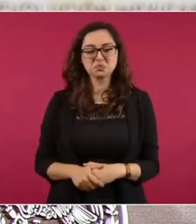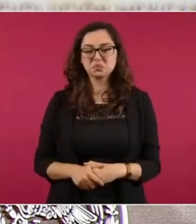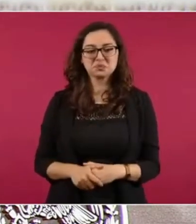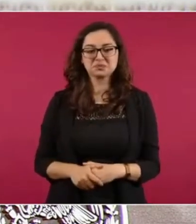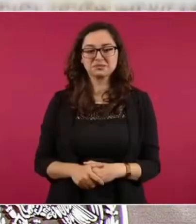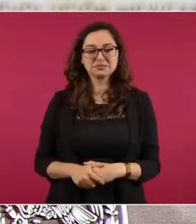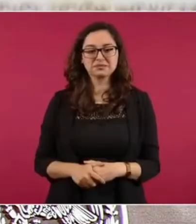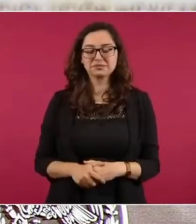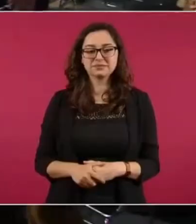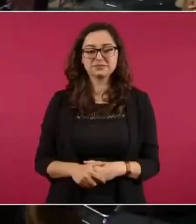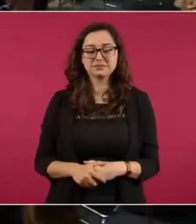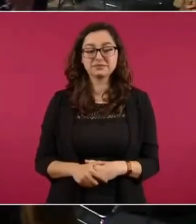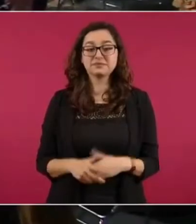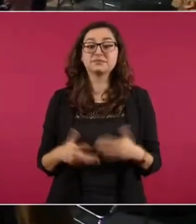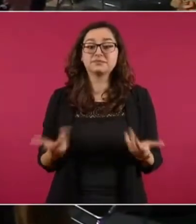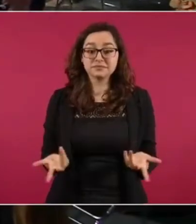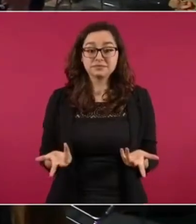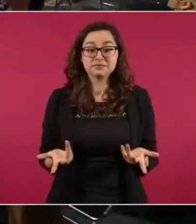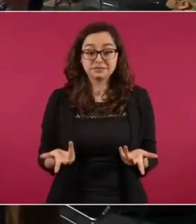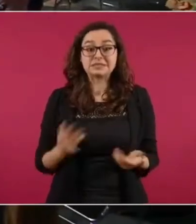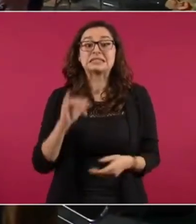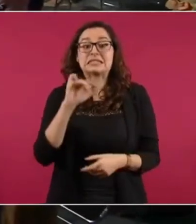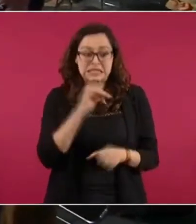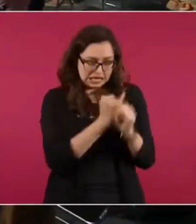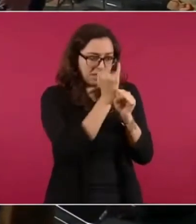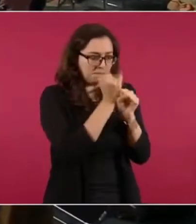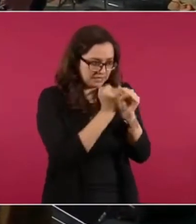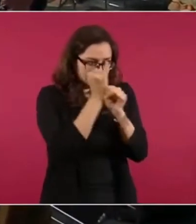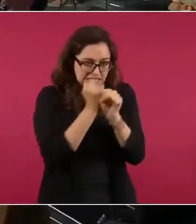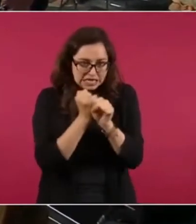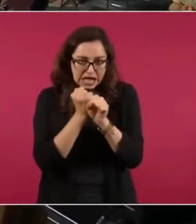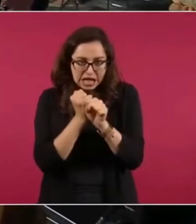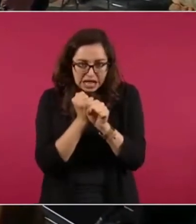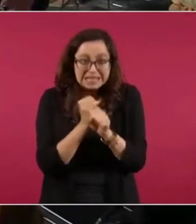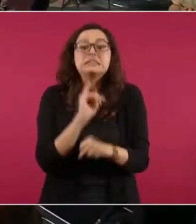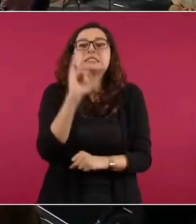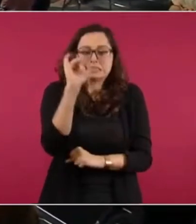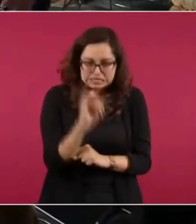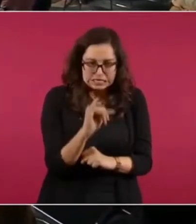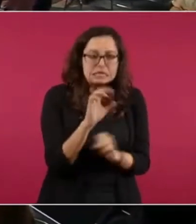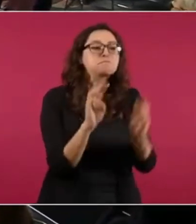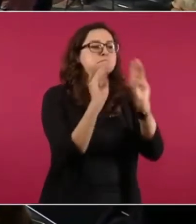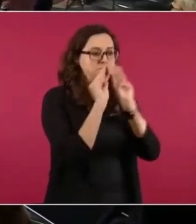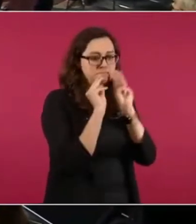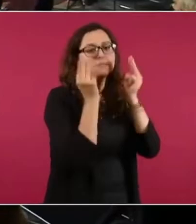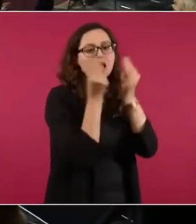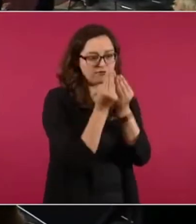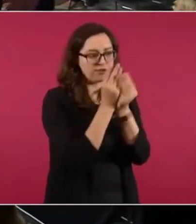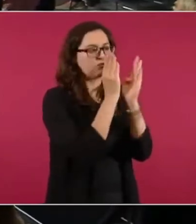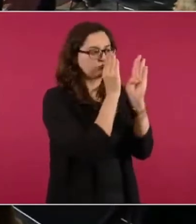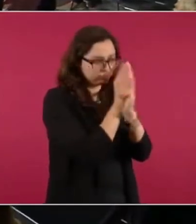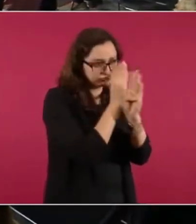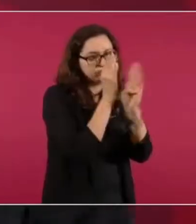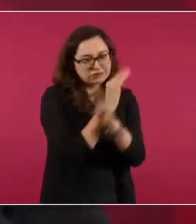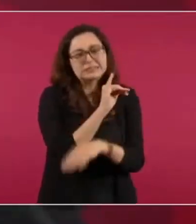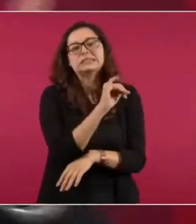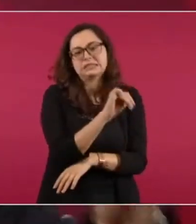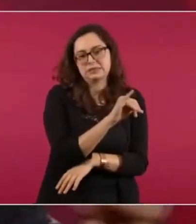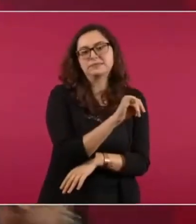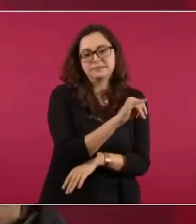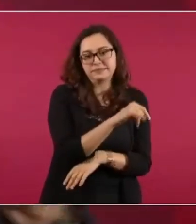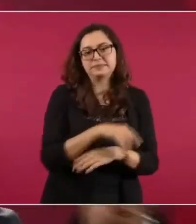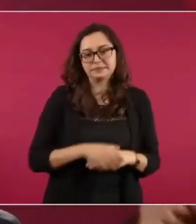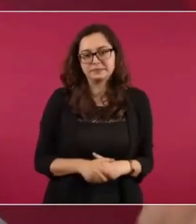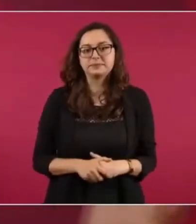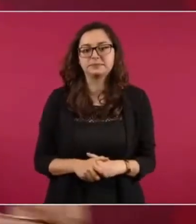Lo que se hace es inteligencia para enfrentar a los delincuentes. Por eso